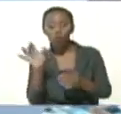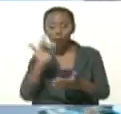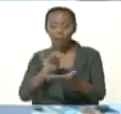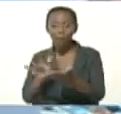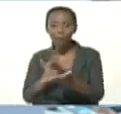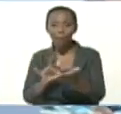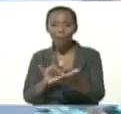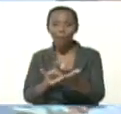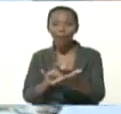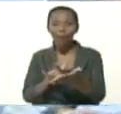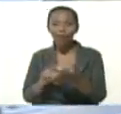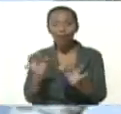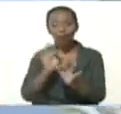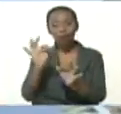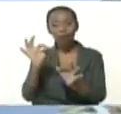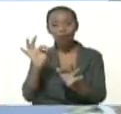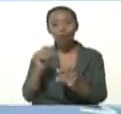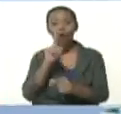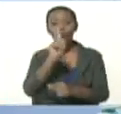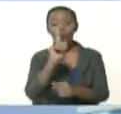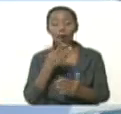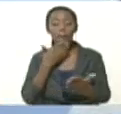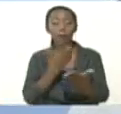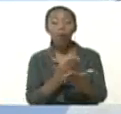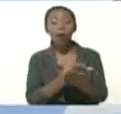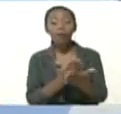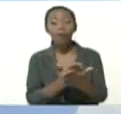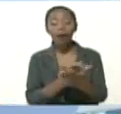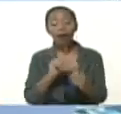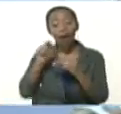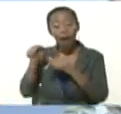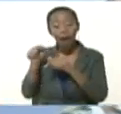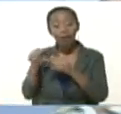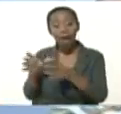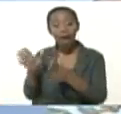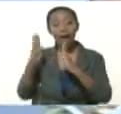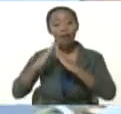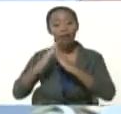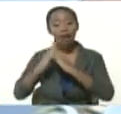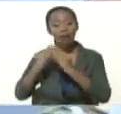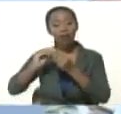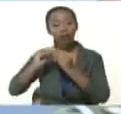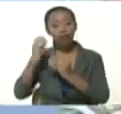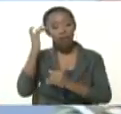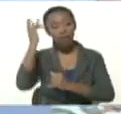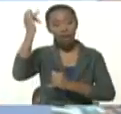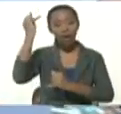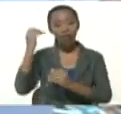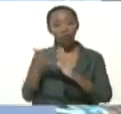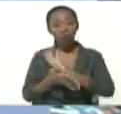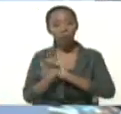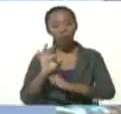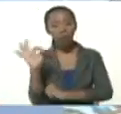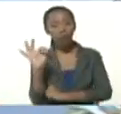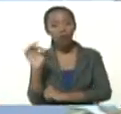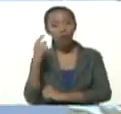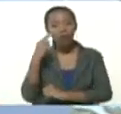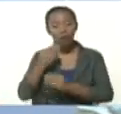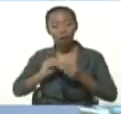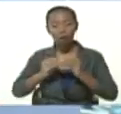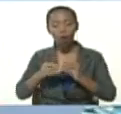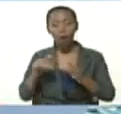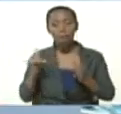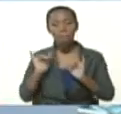criptomonedas, presidente. Uh-huh. Esta es una propuesta que hizo este exchange, que debidamente gestionó su permisología y gestionó